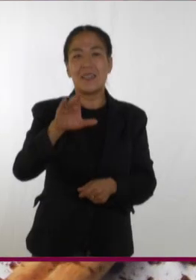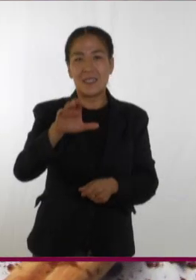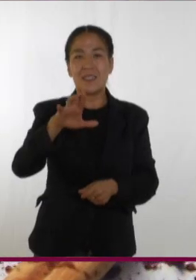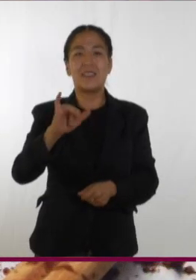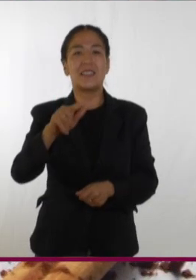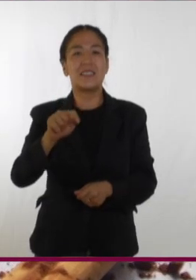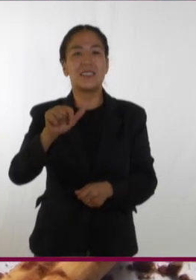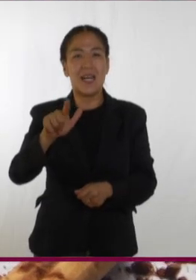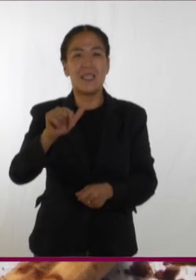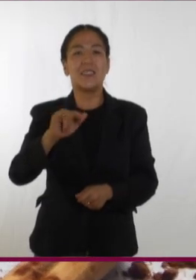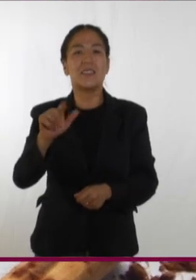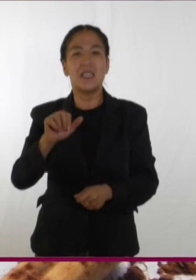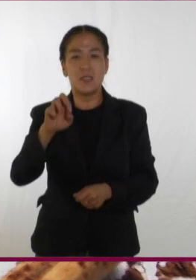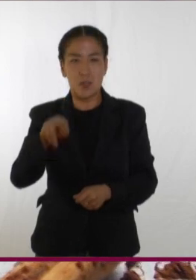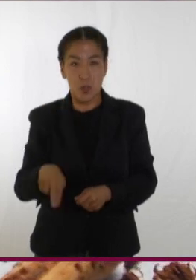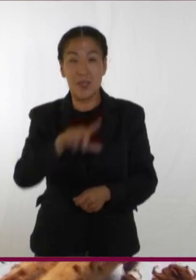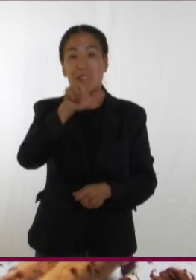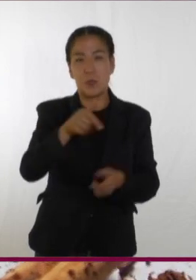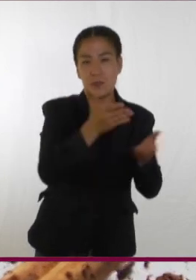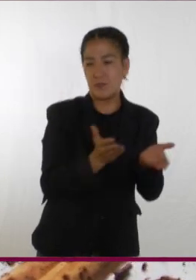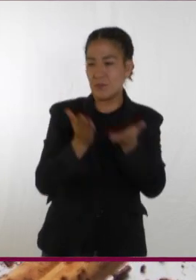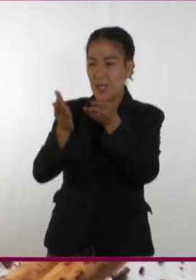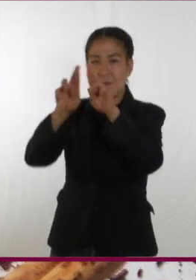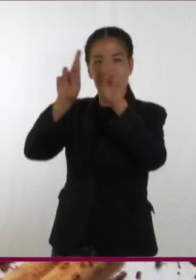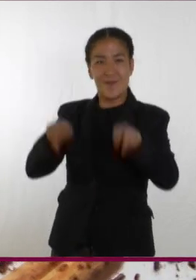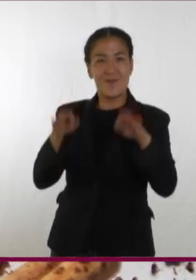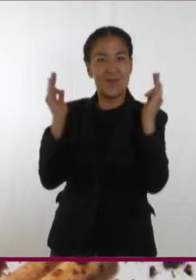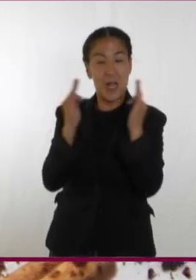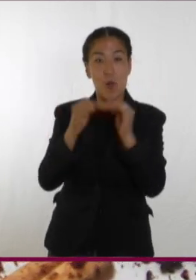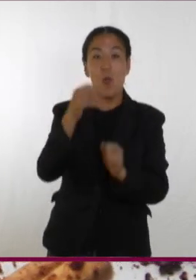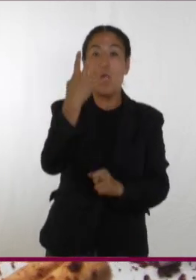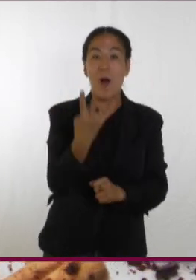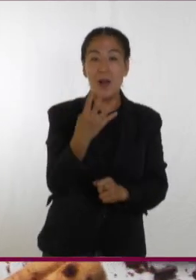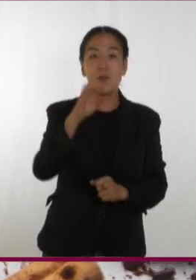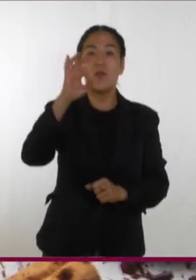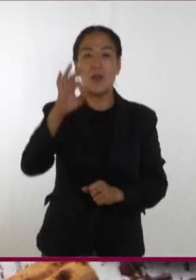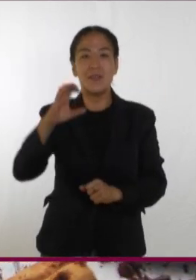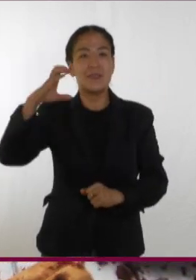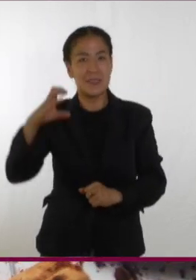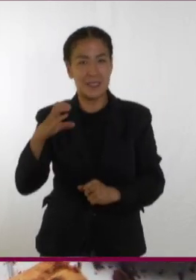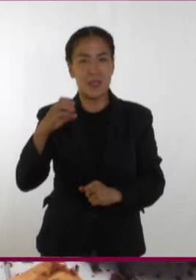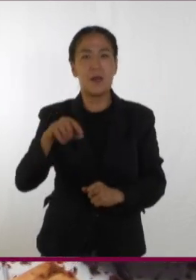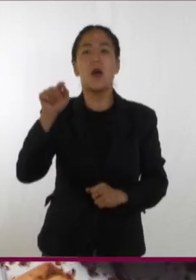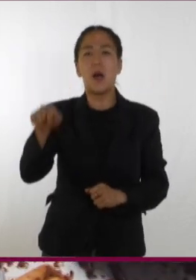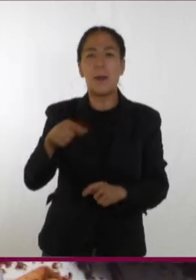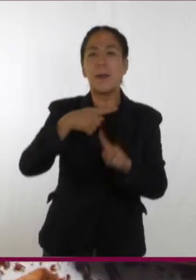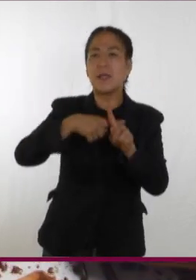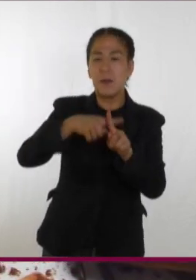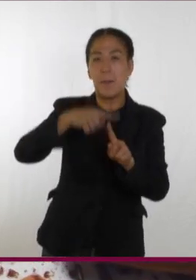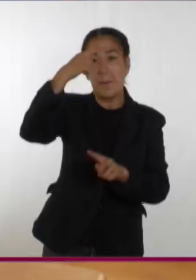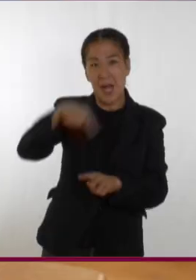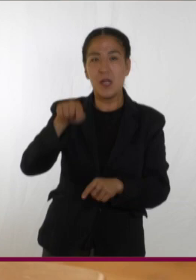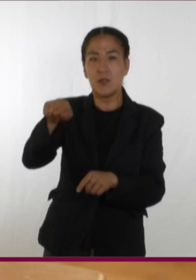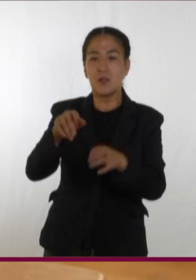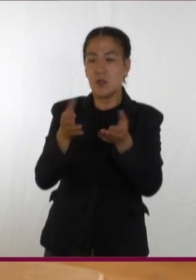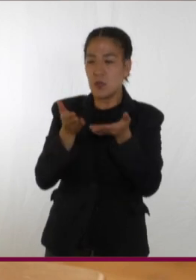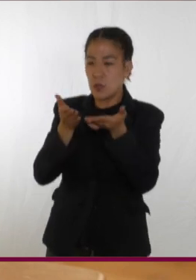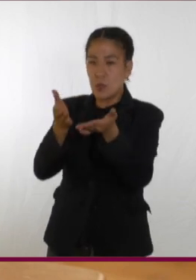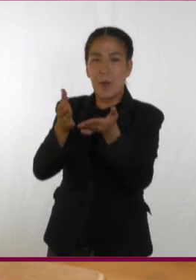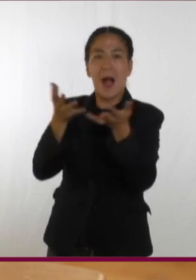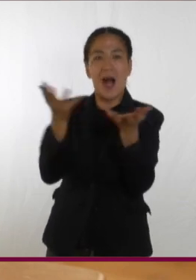llama cristalización y enseguida lo metemos a refrigeración a 4 grados centígrados para